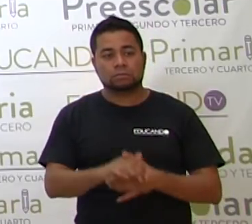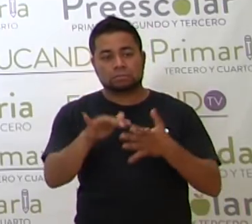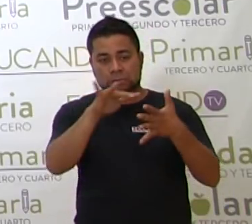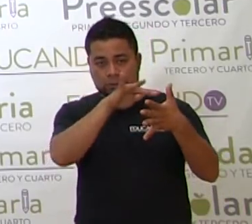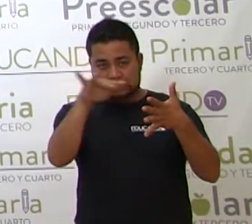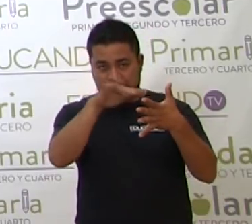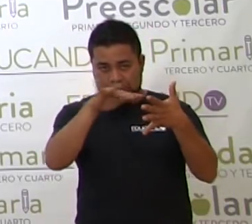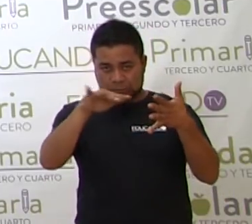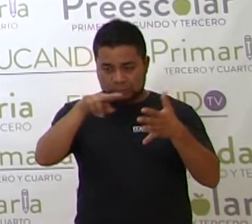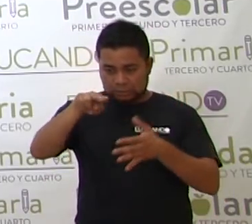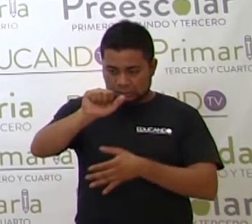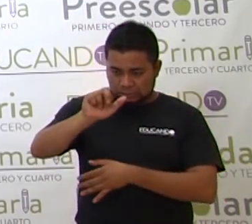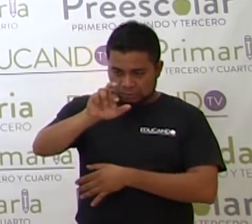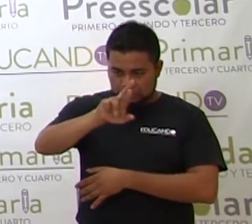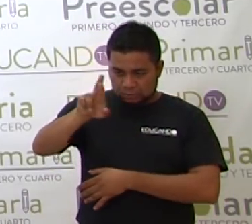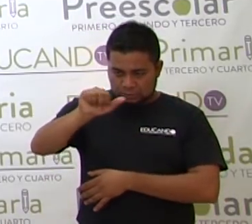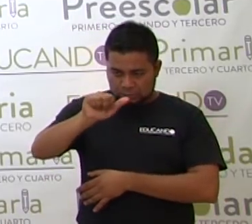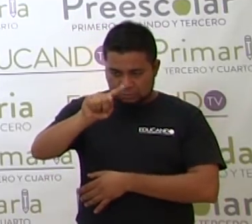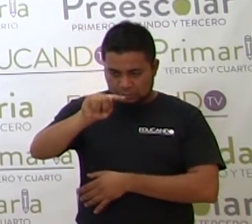narrativos.